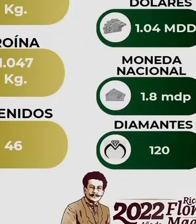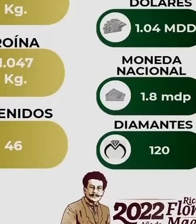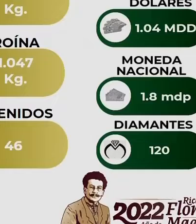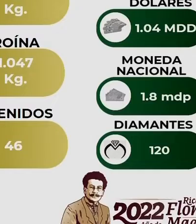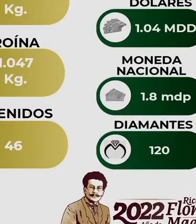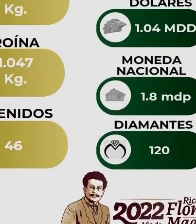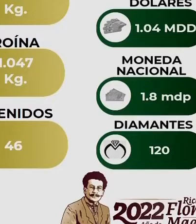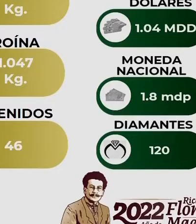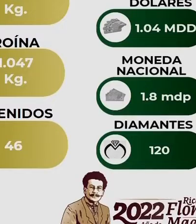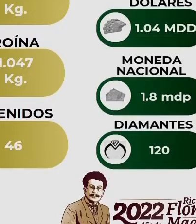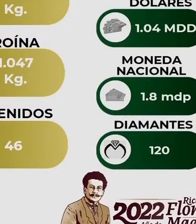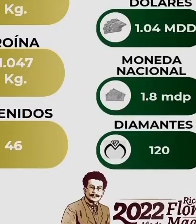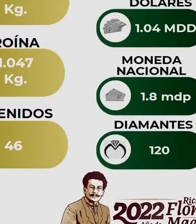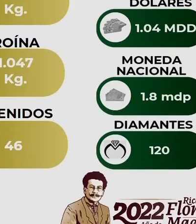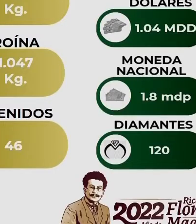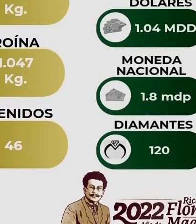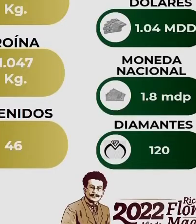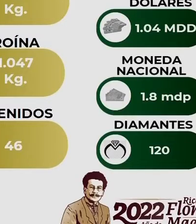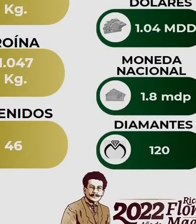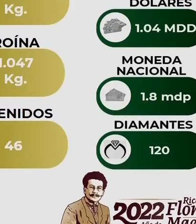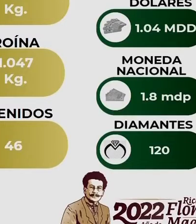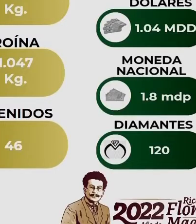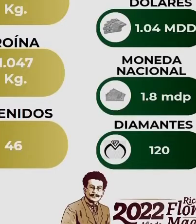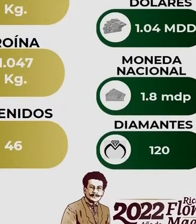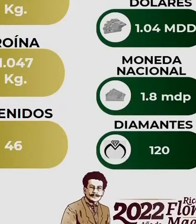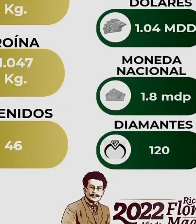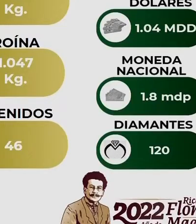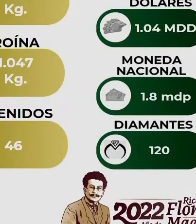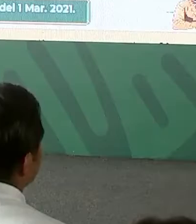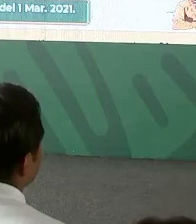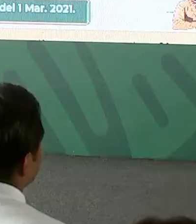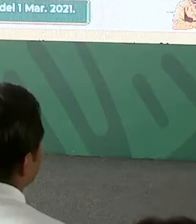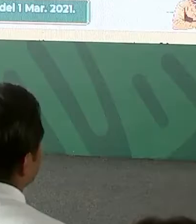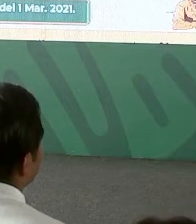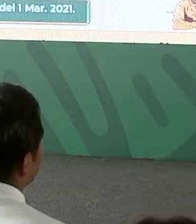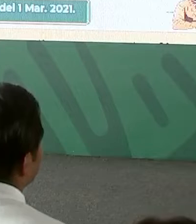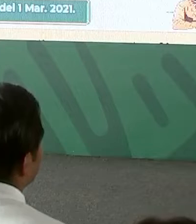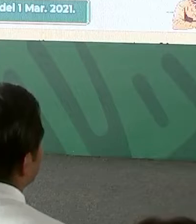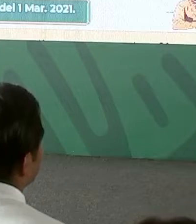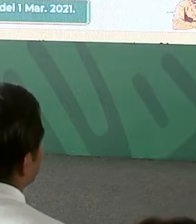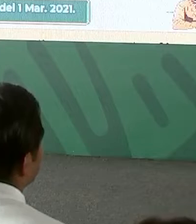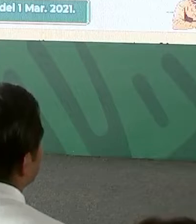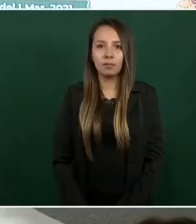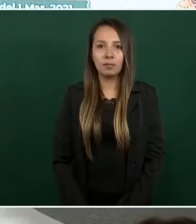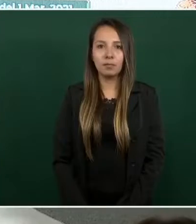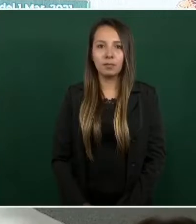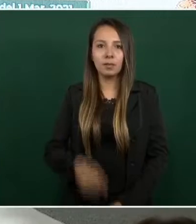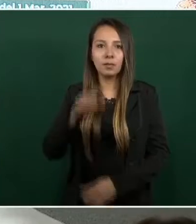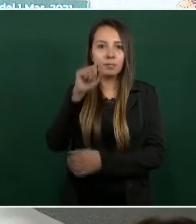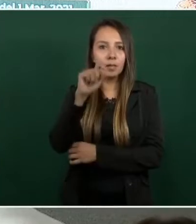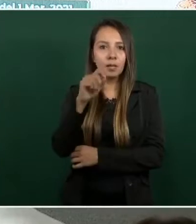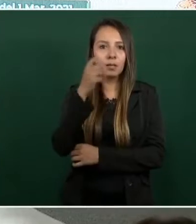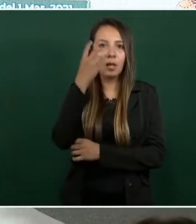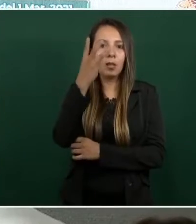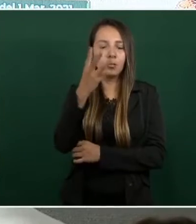el 12.2 kilogramos de marihuana, 12.6 de cocaína, 23 de